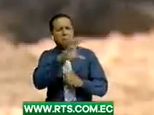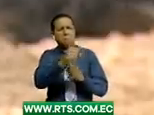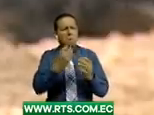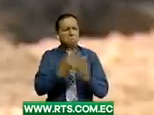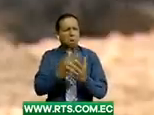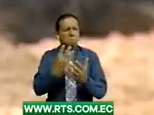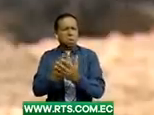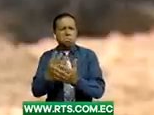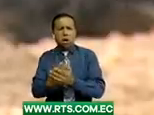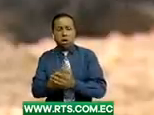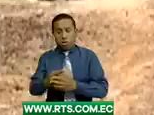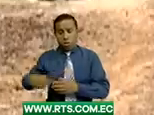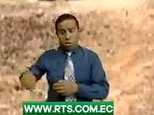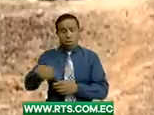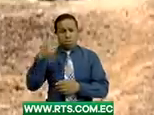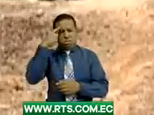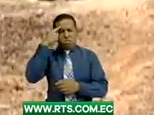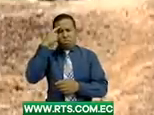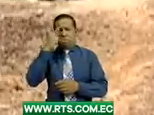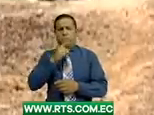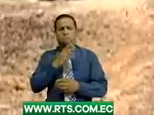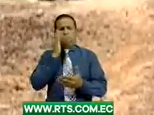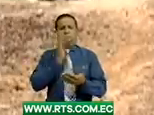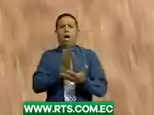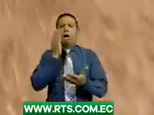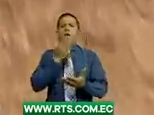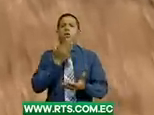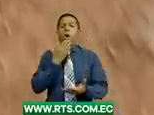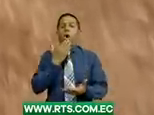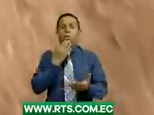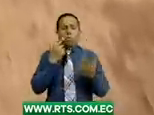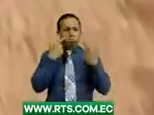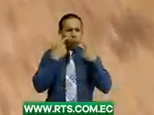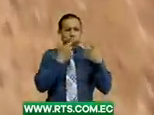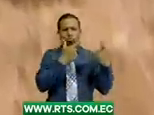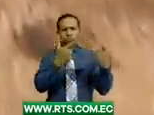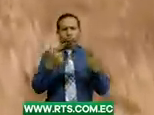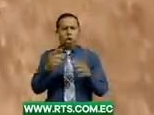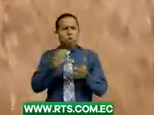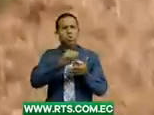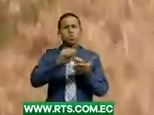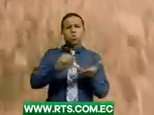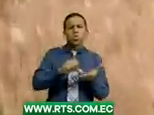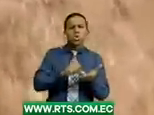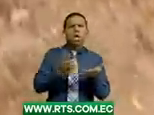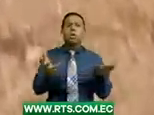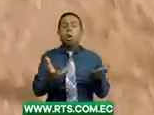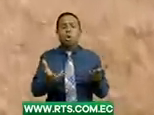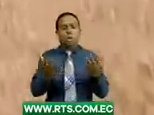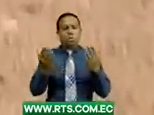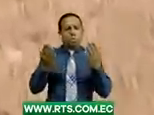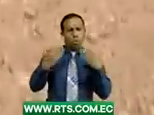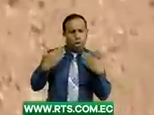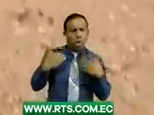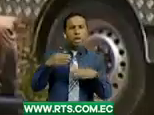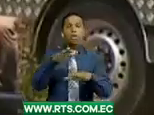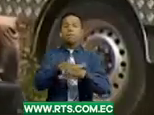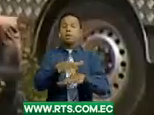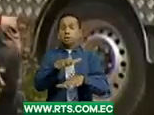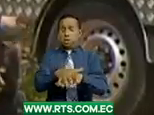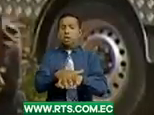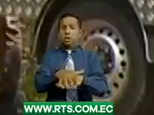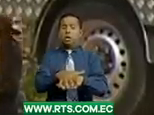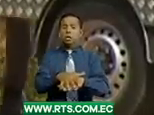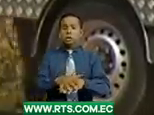historial delictivo ha sido ya analizado por el cuadro de mando integral, que las ciudades donde se han presentado los crímenes son Guayaquil y Machala, que